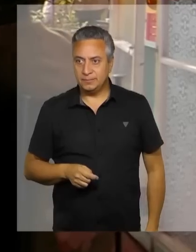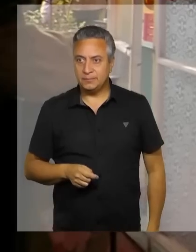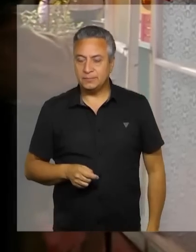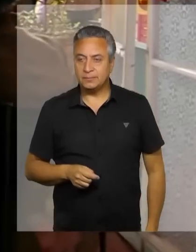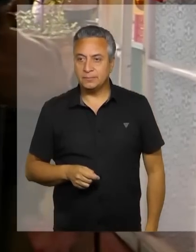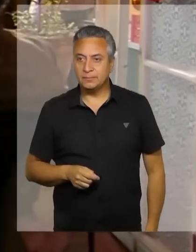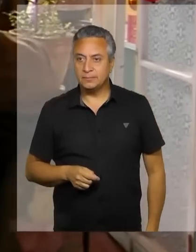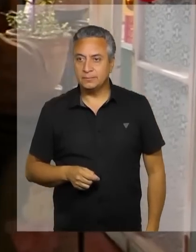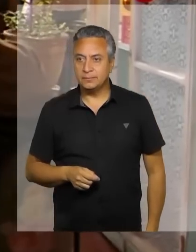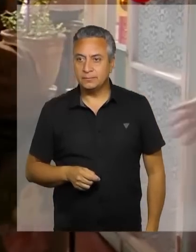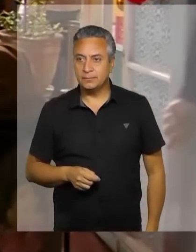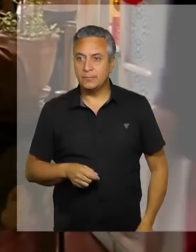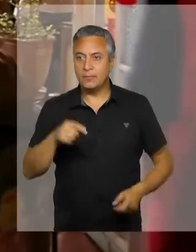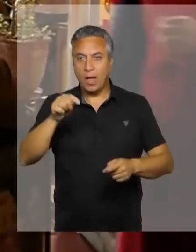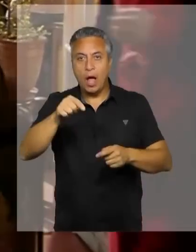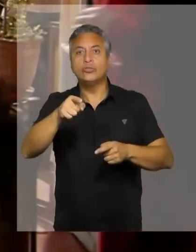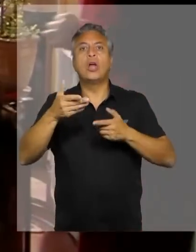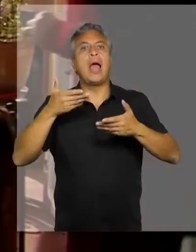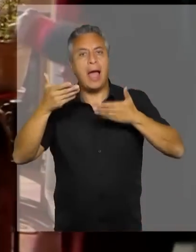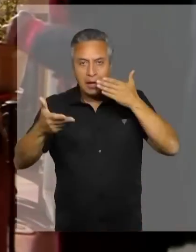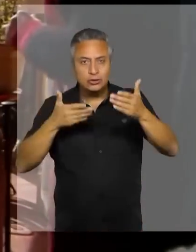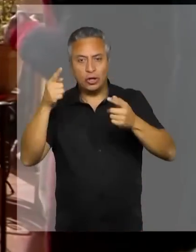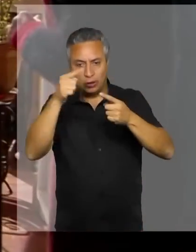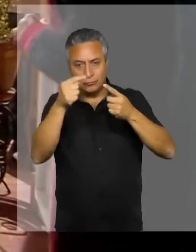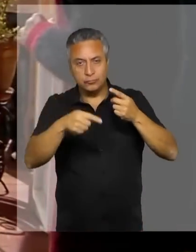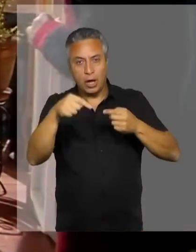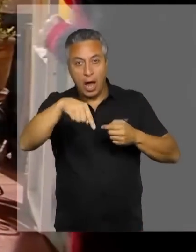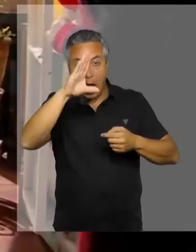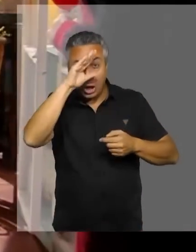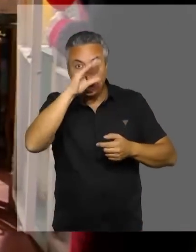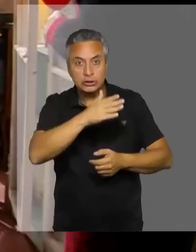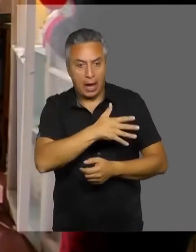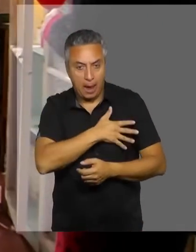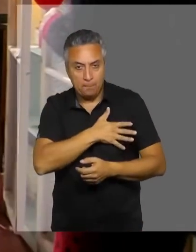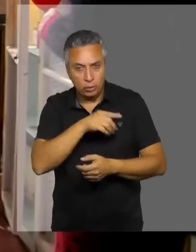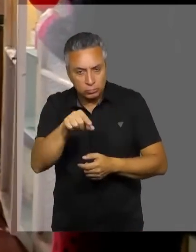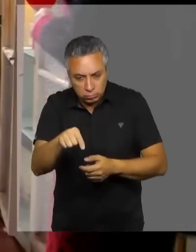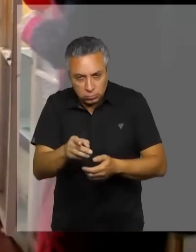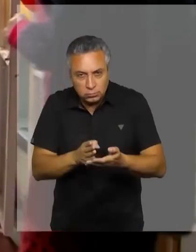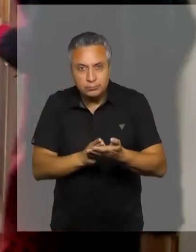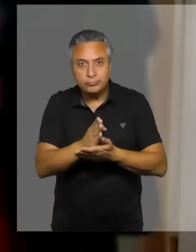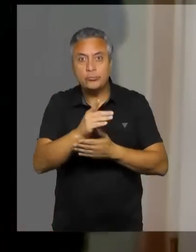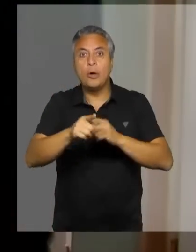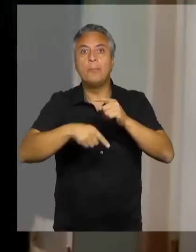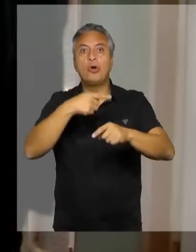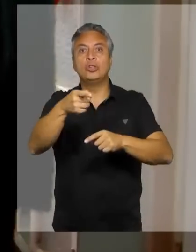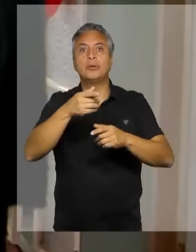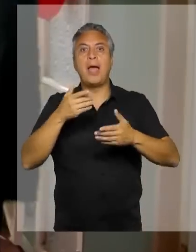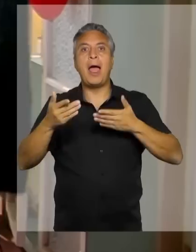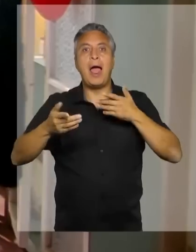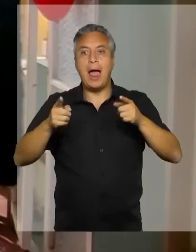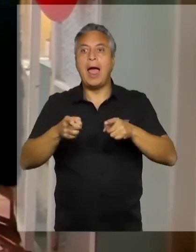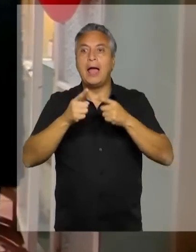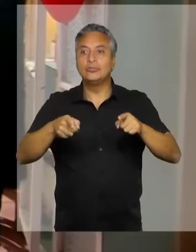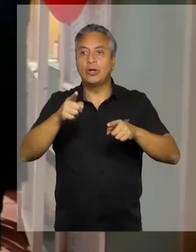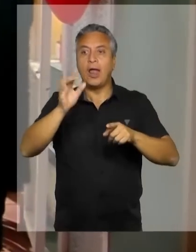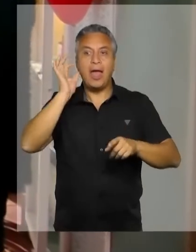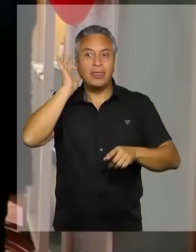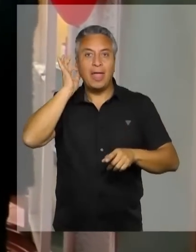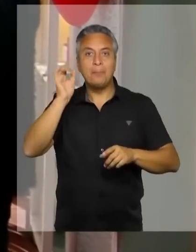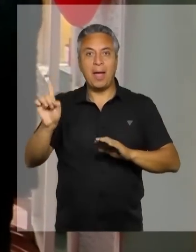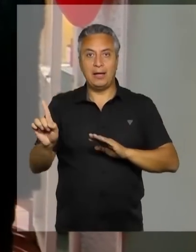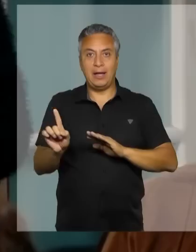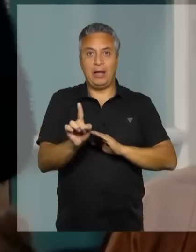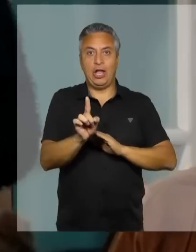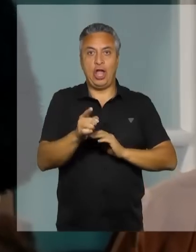Y vamos a seguir con muchas canciones porque esta noche de amor está recién empezando. Y la próxima canción va dedicada justamente a la dama que acaba de salir de la